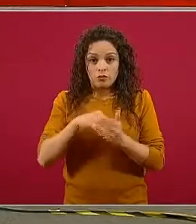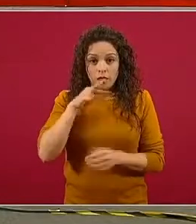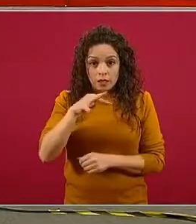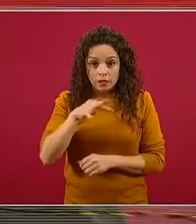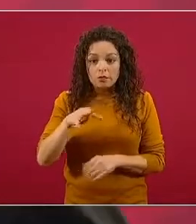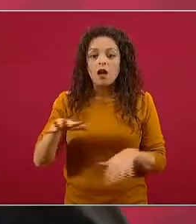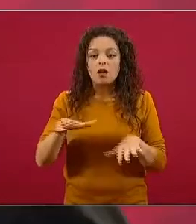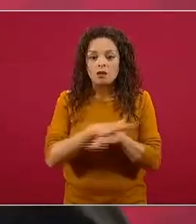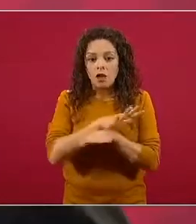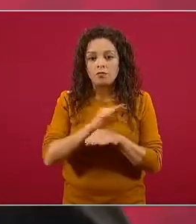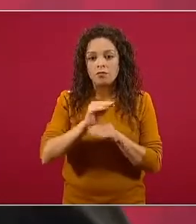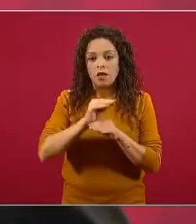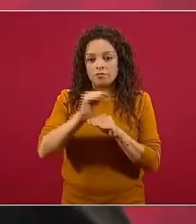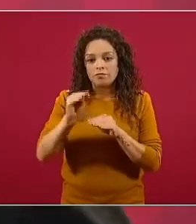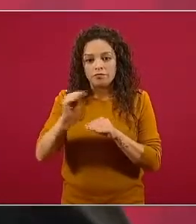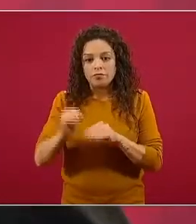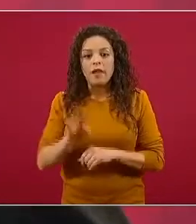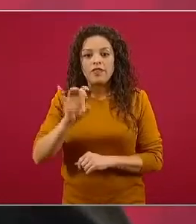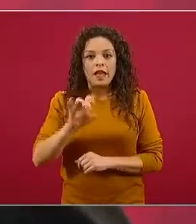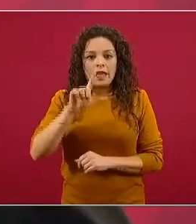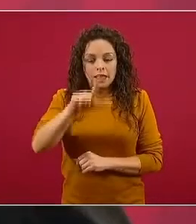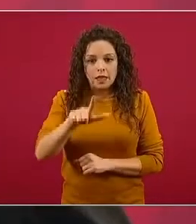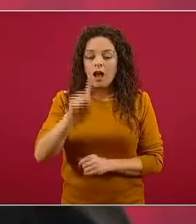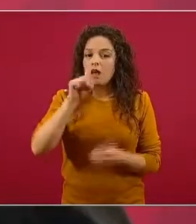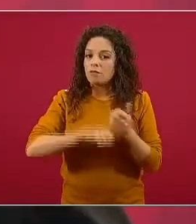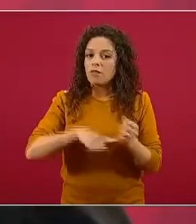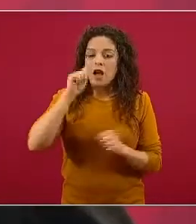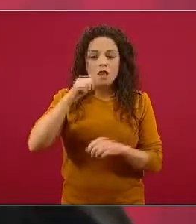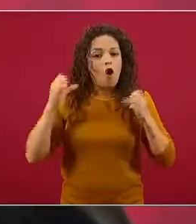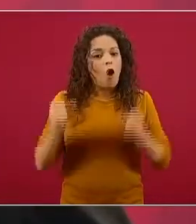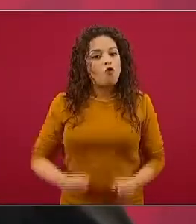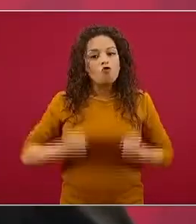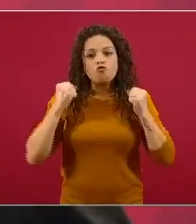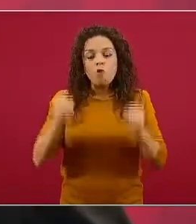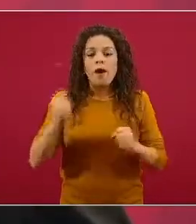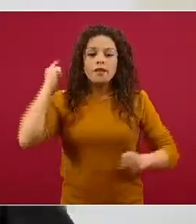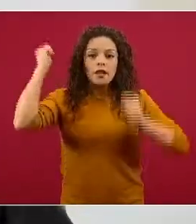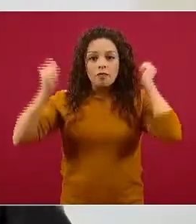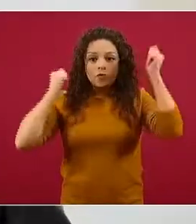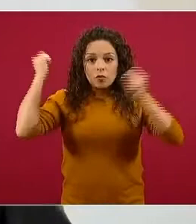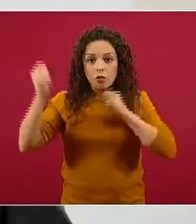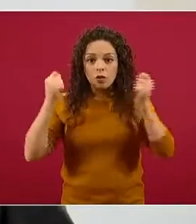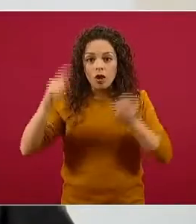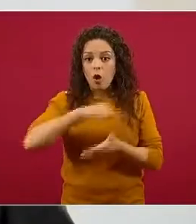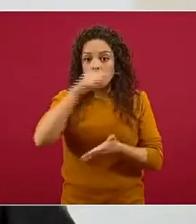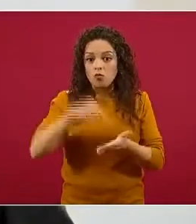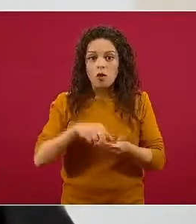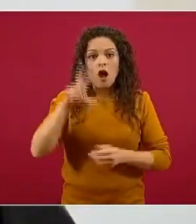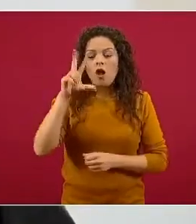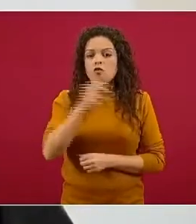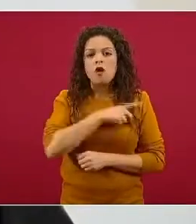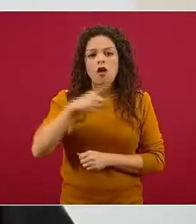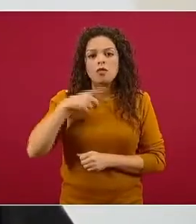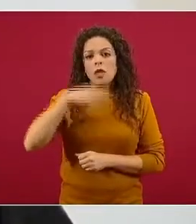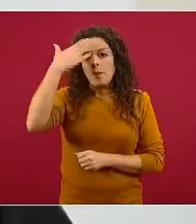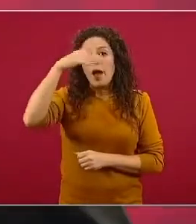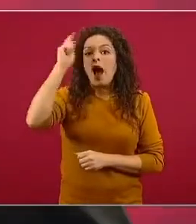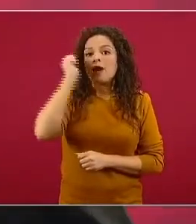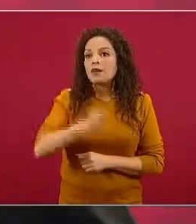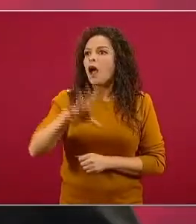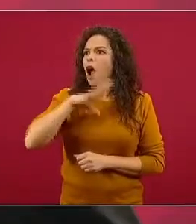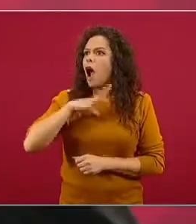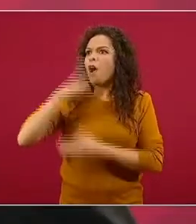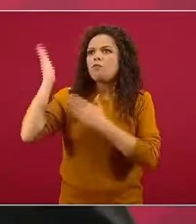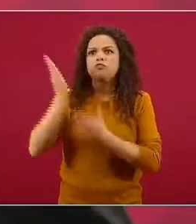37. Es decir, la potencialidad turística de una nación no se debe de medir en el número de turistas recibidos, sino en las divisas